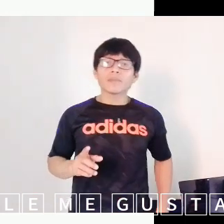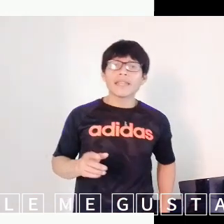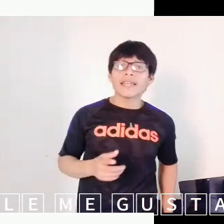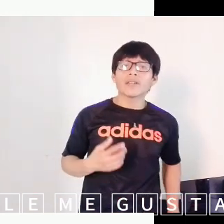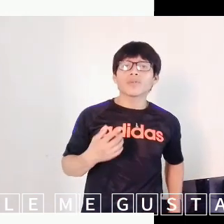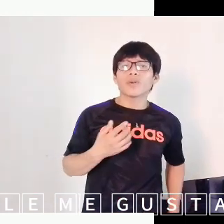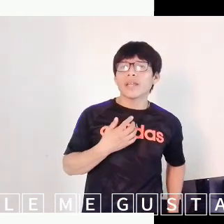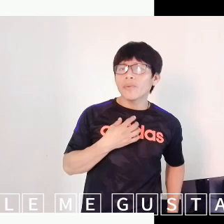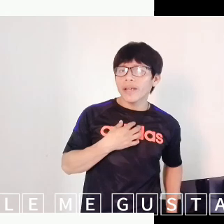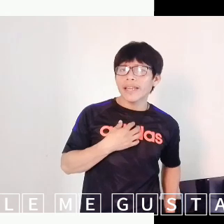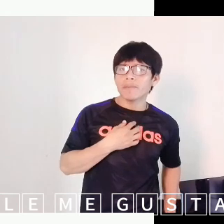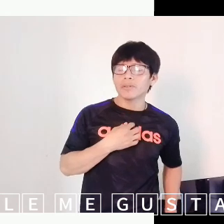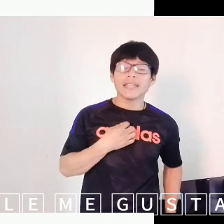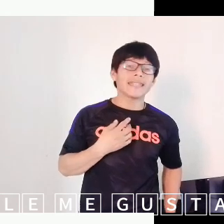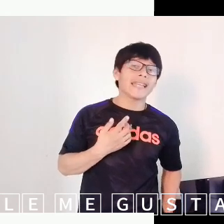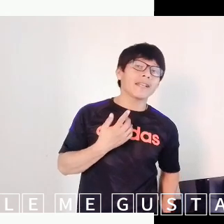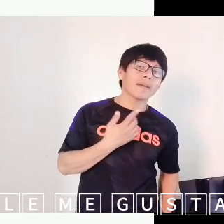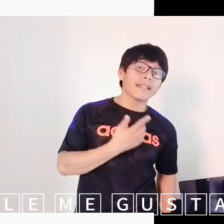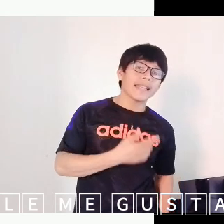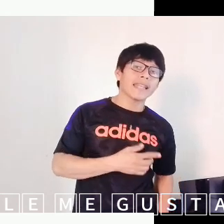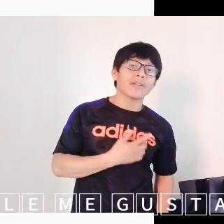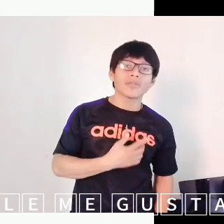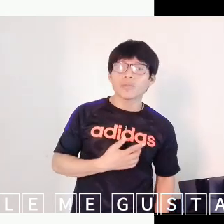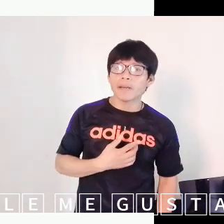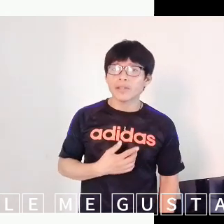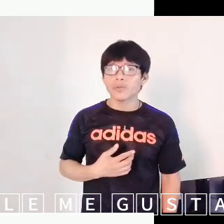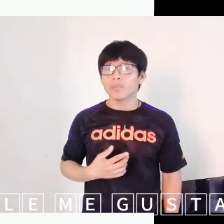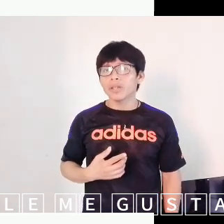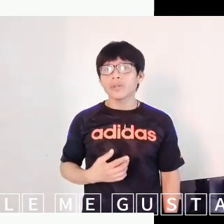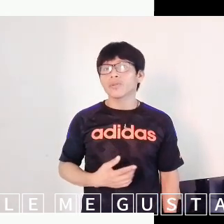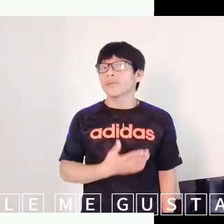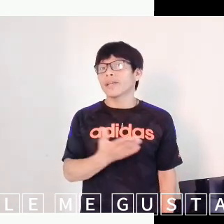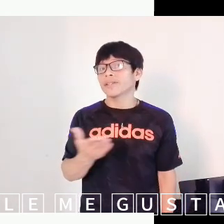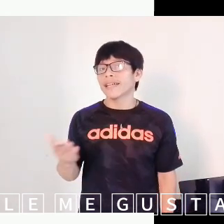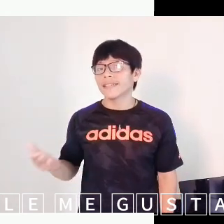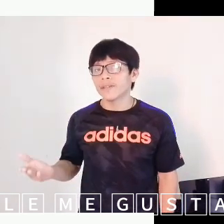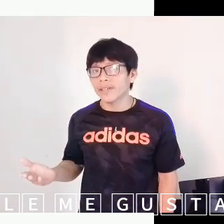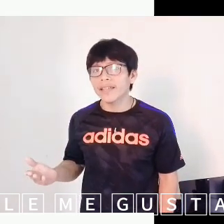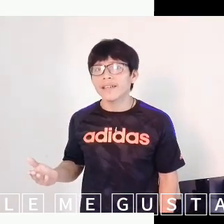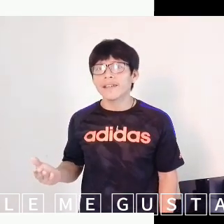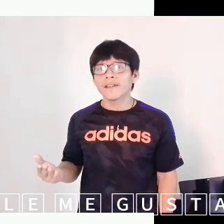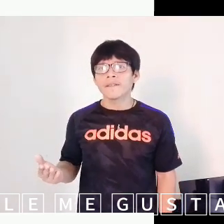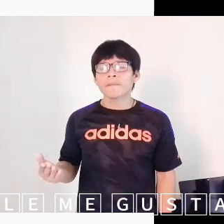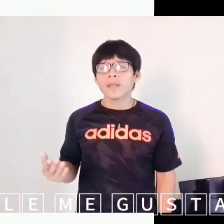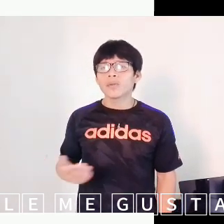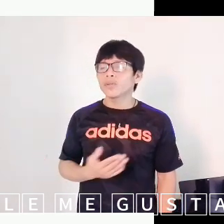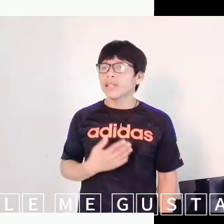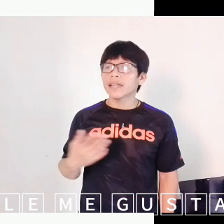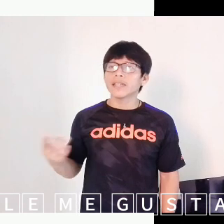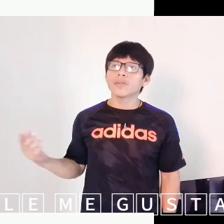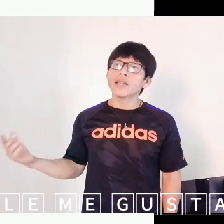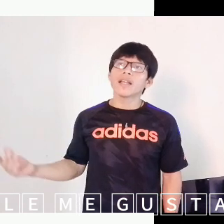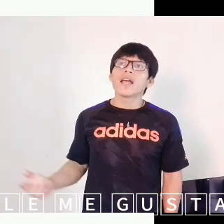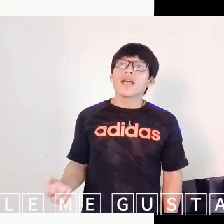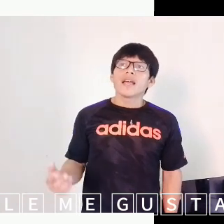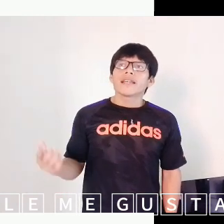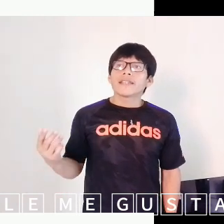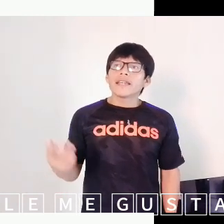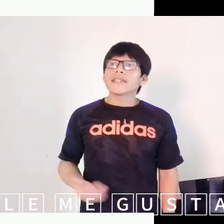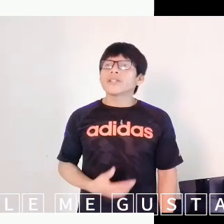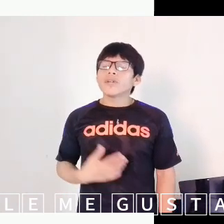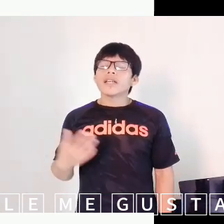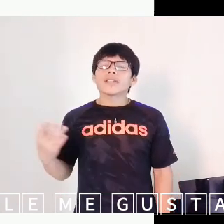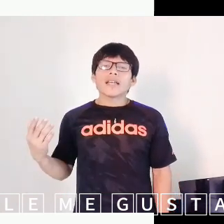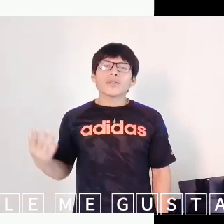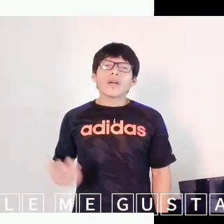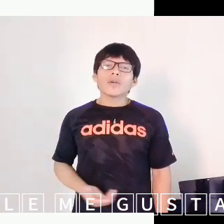realmente los mexicanos lo que no queremos es seguir manteniendo estos partidos políticos, porque no están haciendo nada. No están haciendo nada.